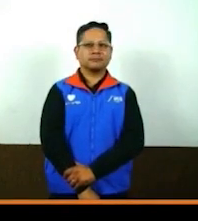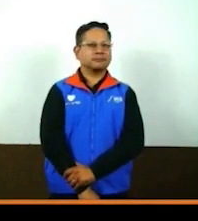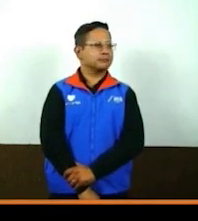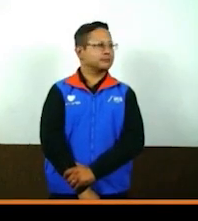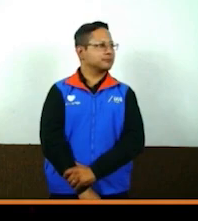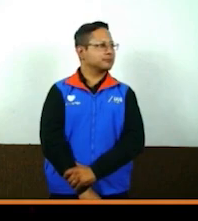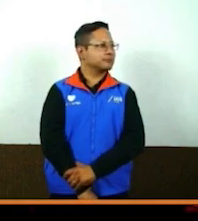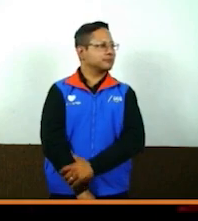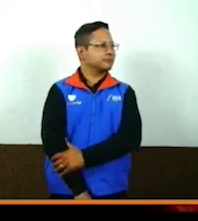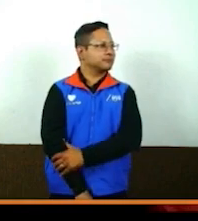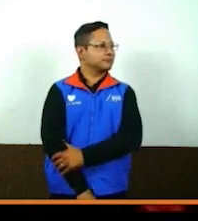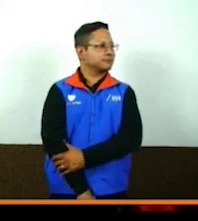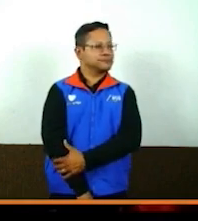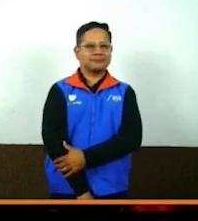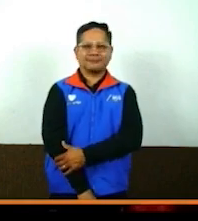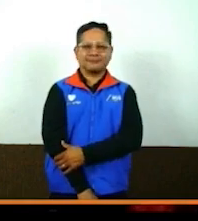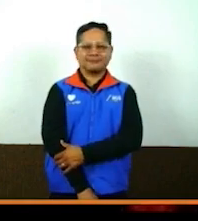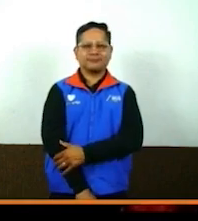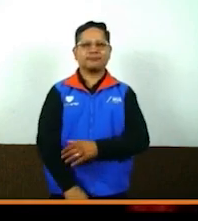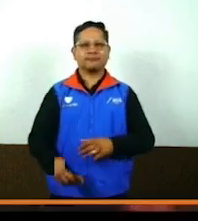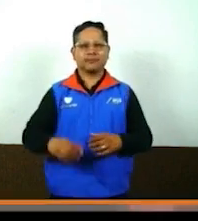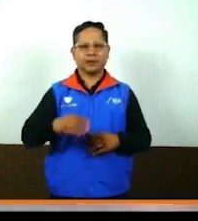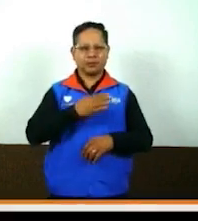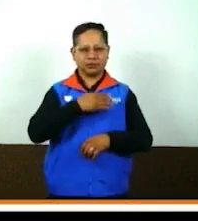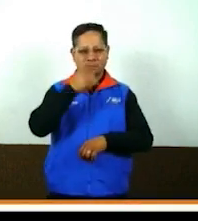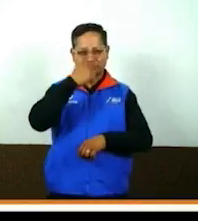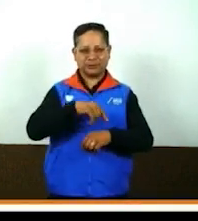Buenas noches, Ana Becerril de Axtel.